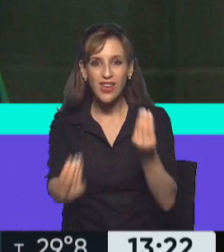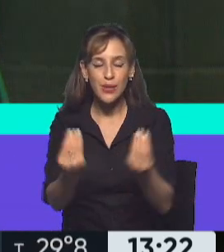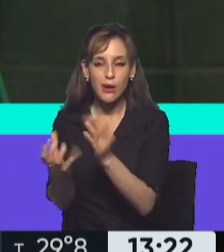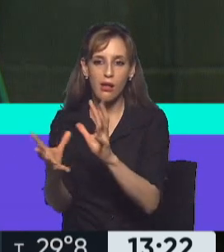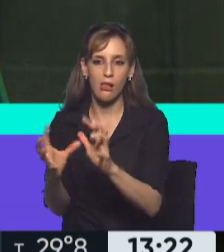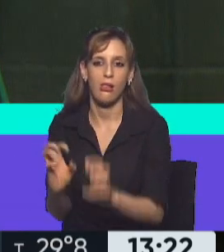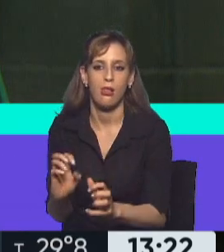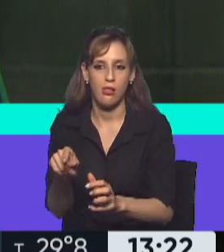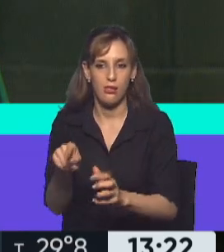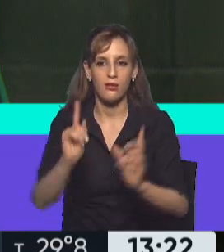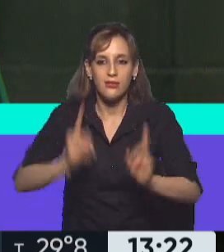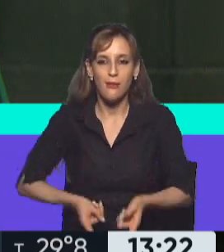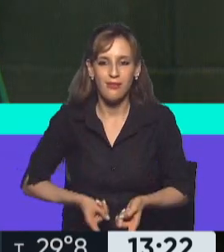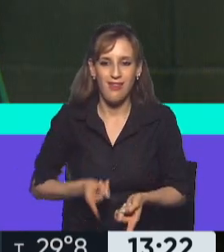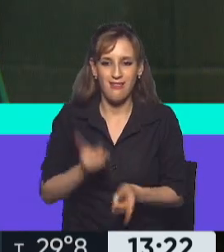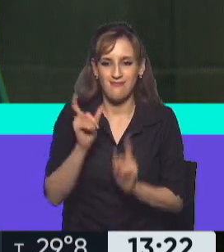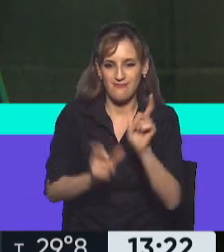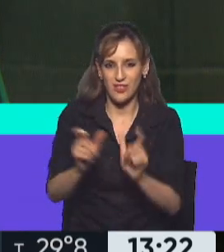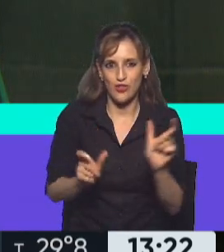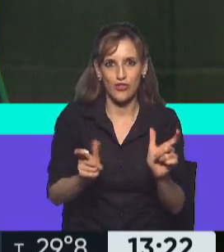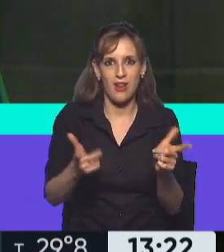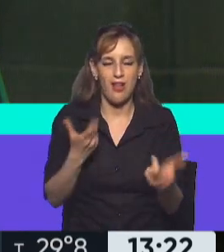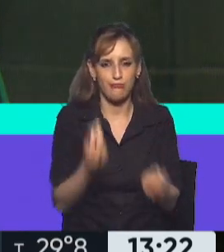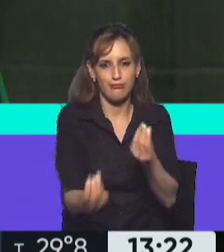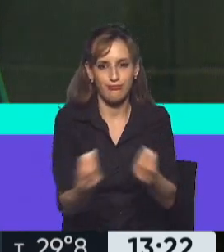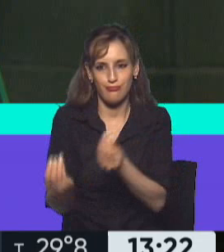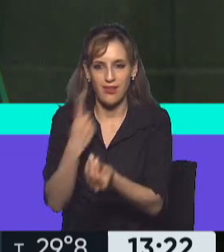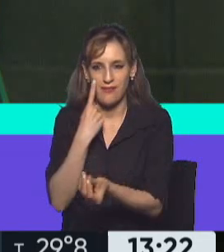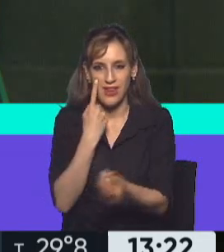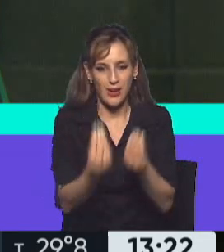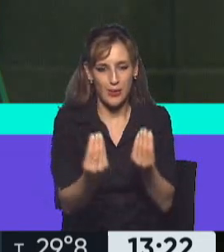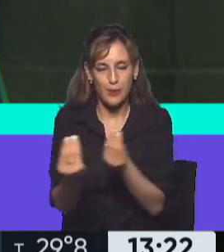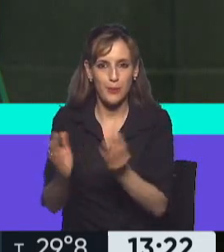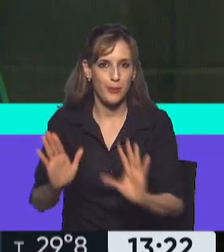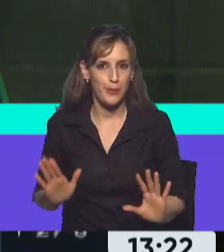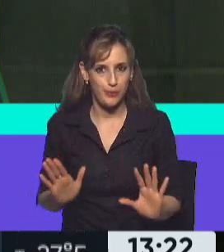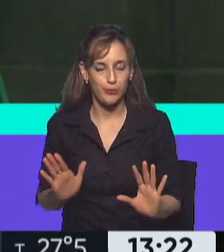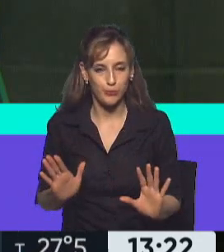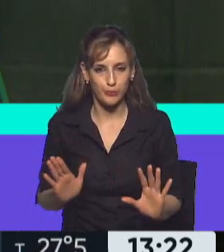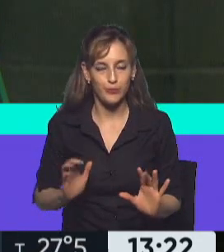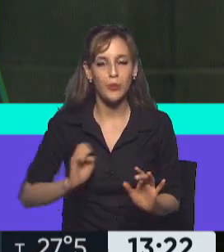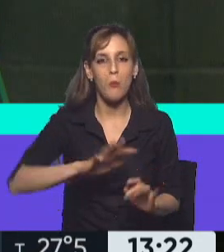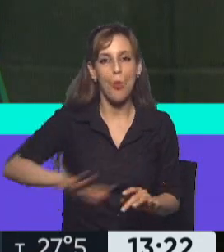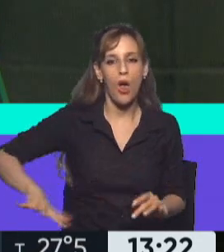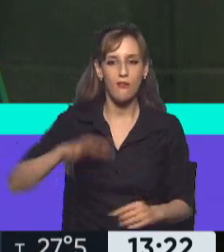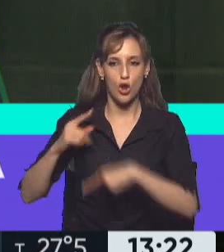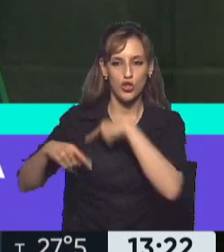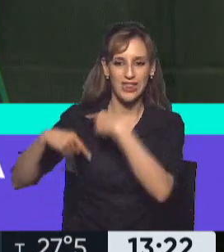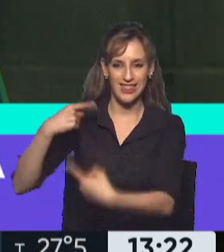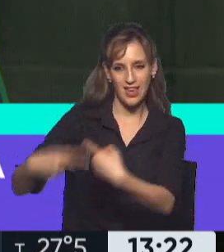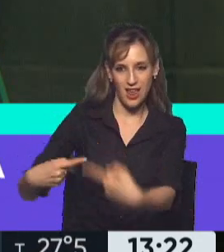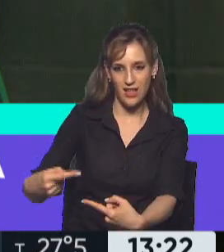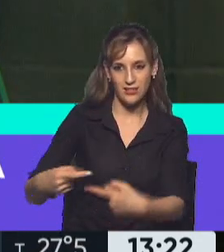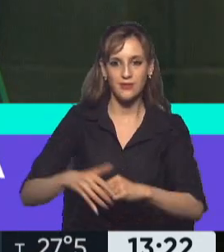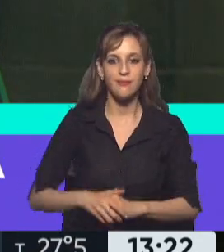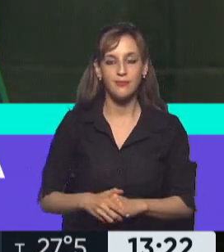y las distintas ideas de habitar, ¿no? que tienen particularmente los pueblos indígenas y sobre todo en